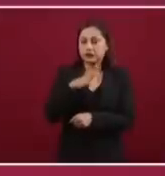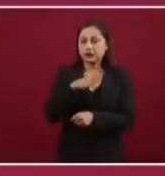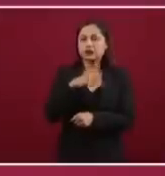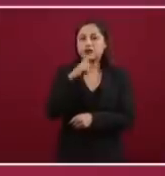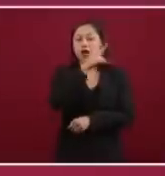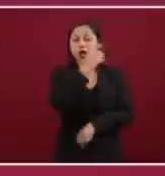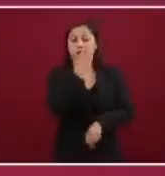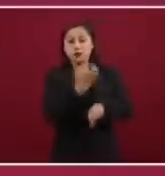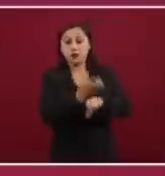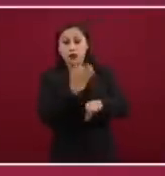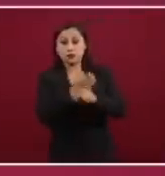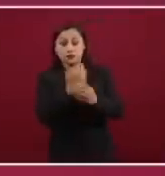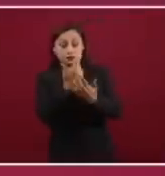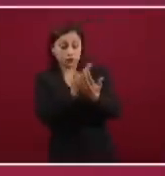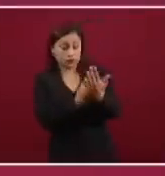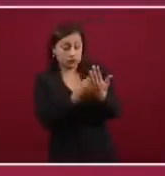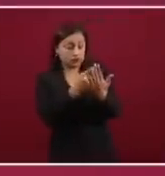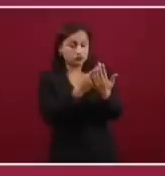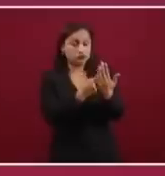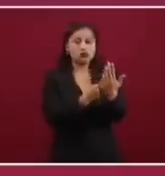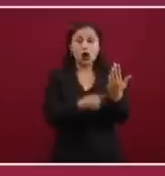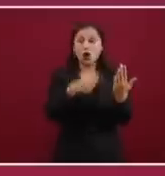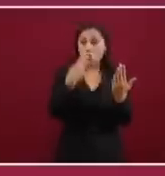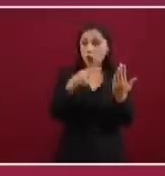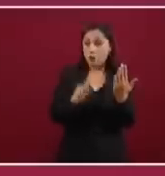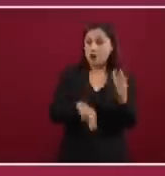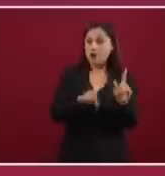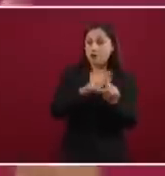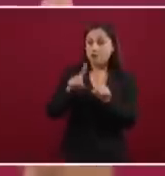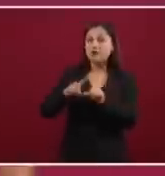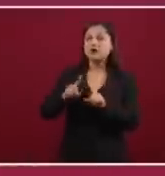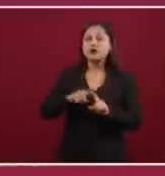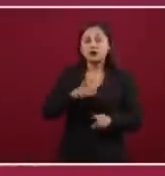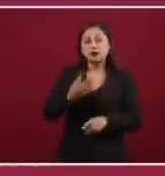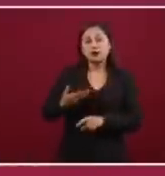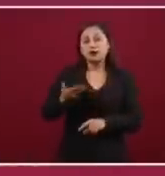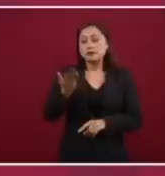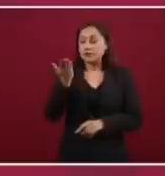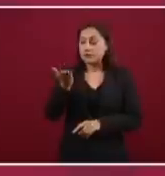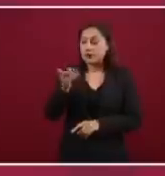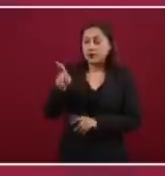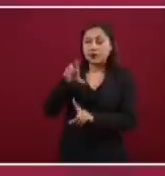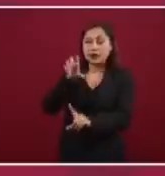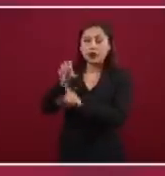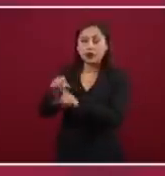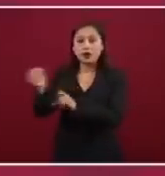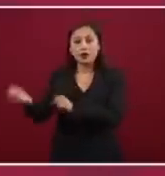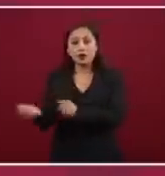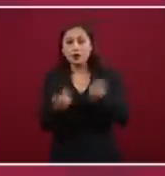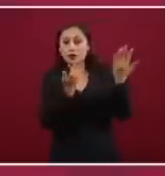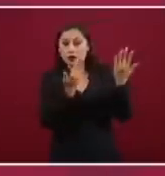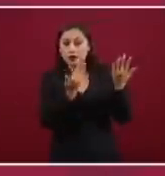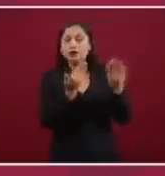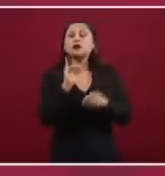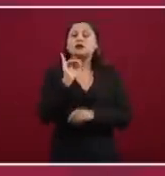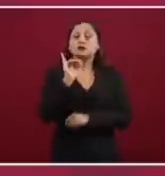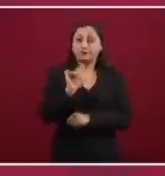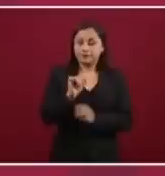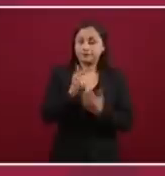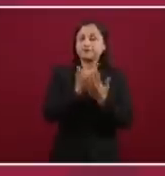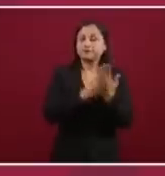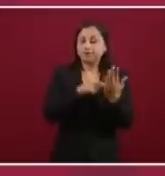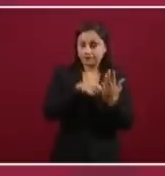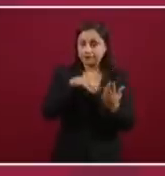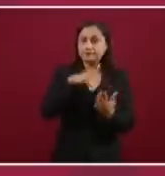está solicitando que se les extradite, sí existe. Pero sí les aclaro también